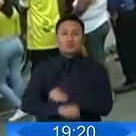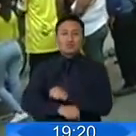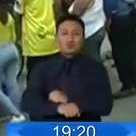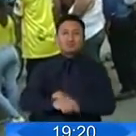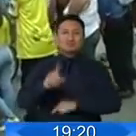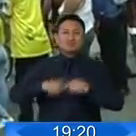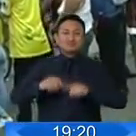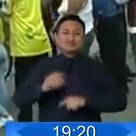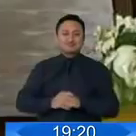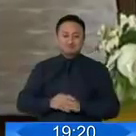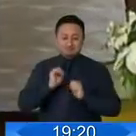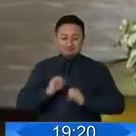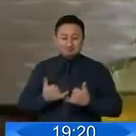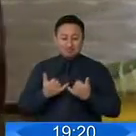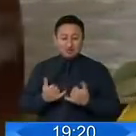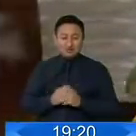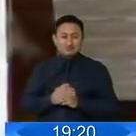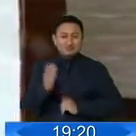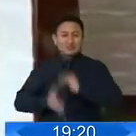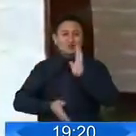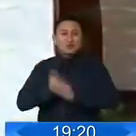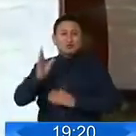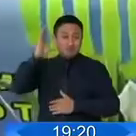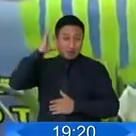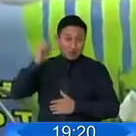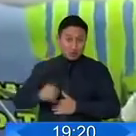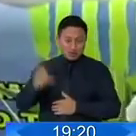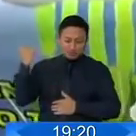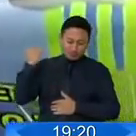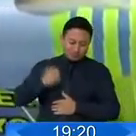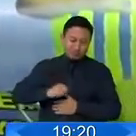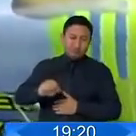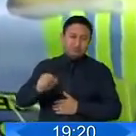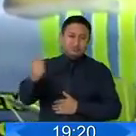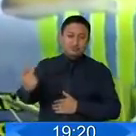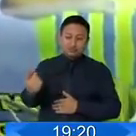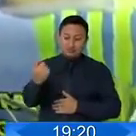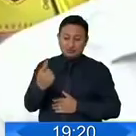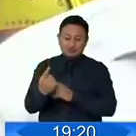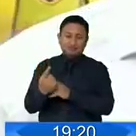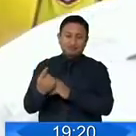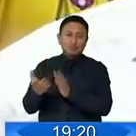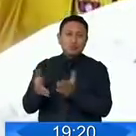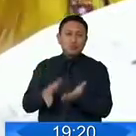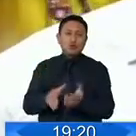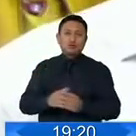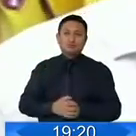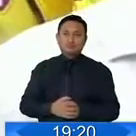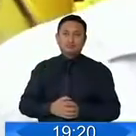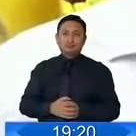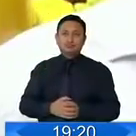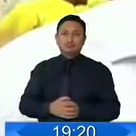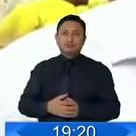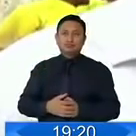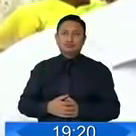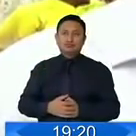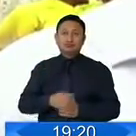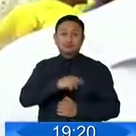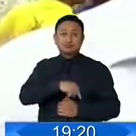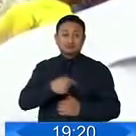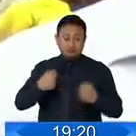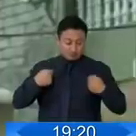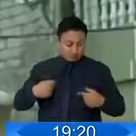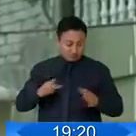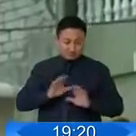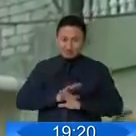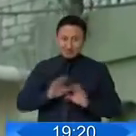amigos, de donde partieron para ver jugar a su equipo en Cuenca y regresaron en féretros. No ha habido diferencia de camiseta, porque aquí